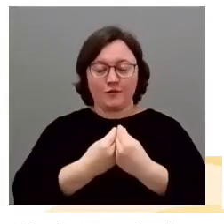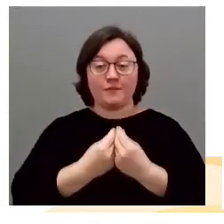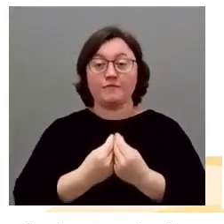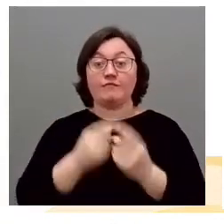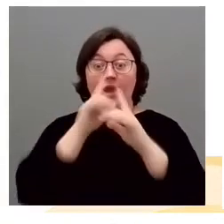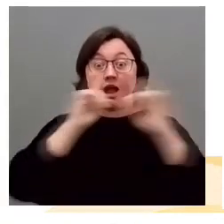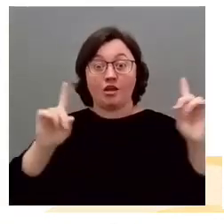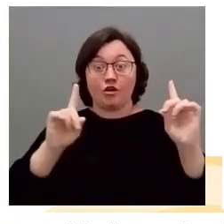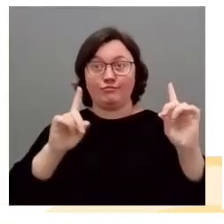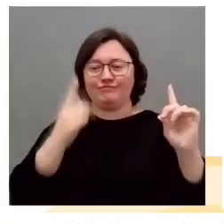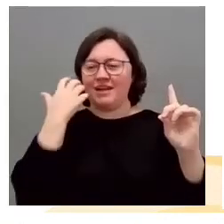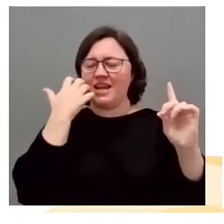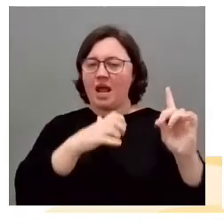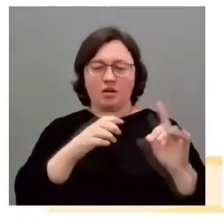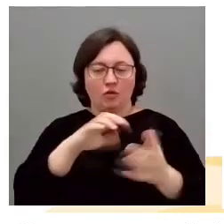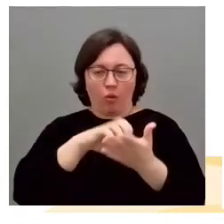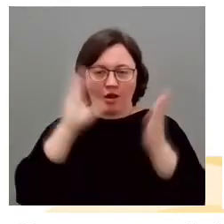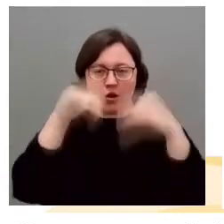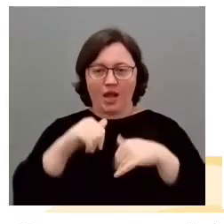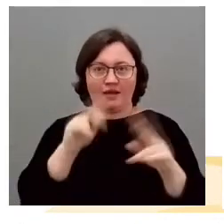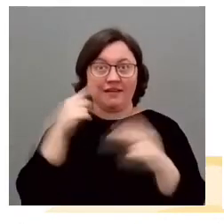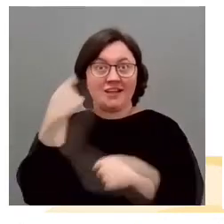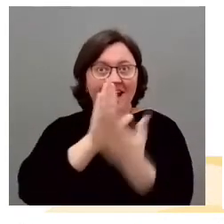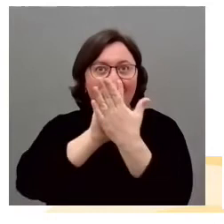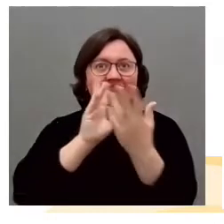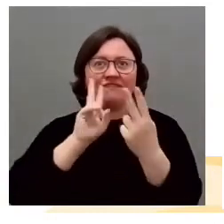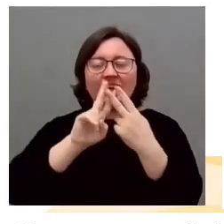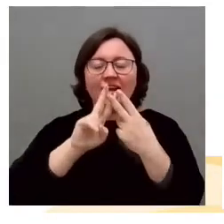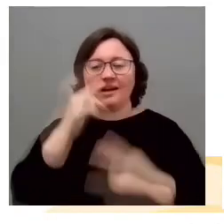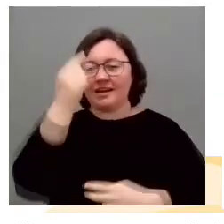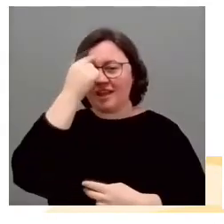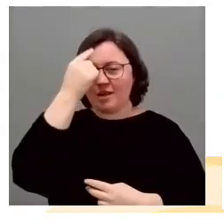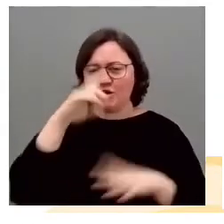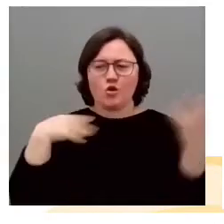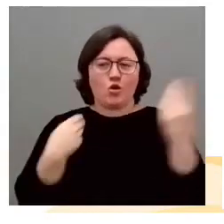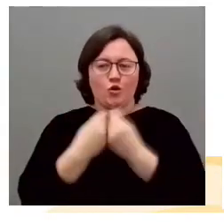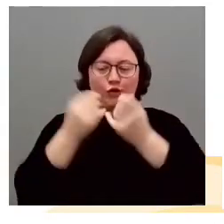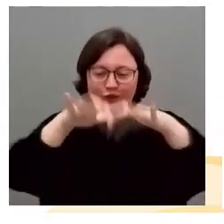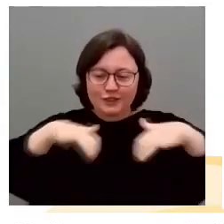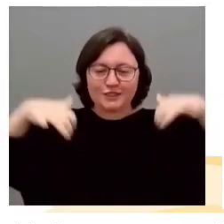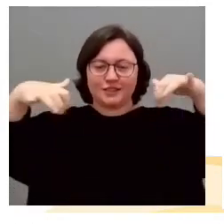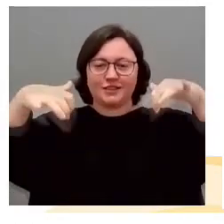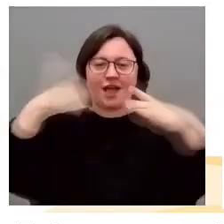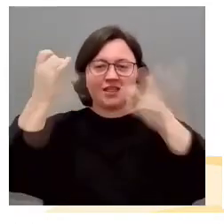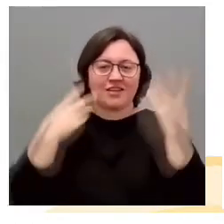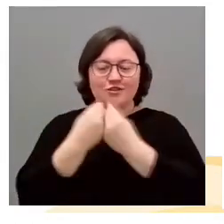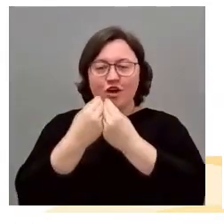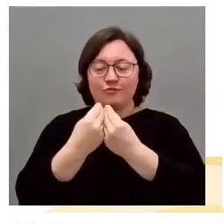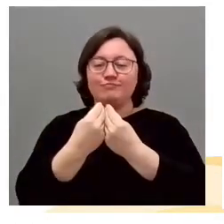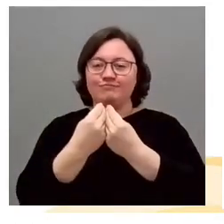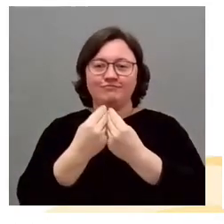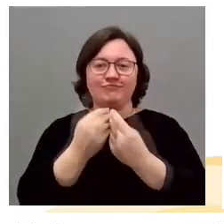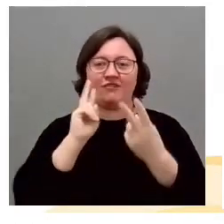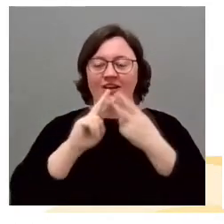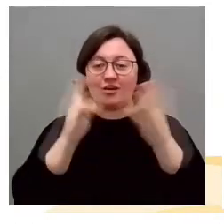año sin duda raro y echamos de menos vernos en persona, estar juntos, congregados alrededor de las actividades y del lugar